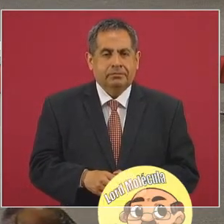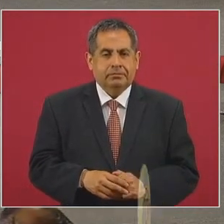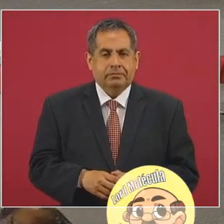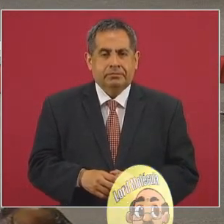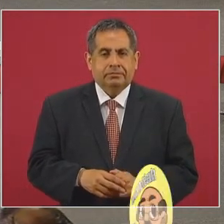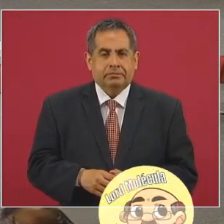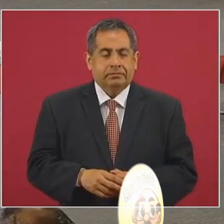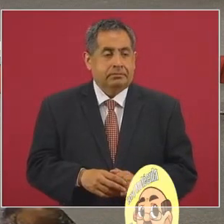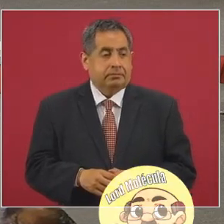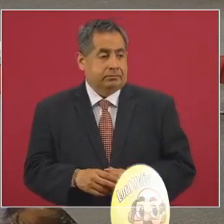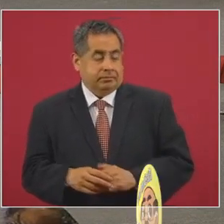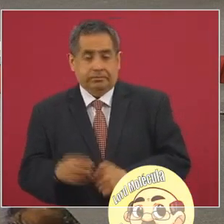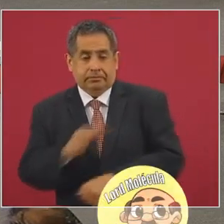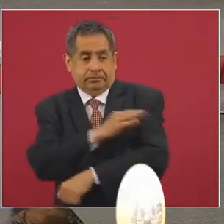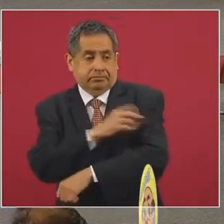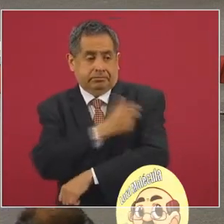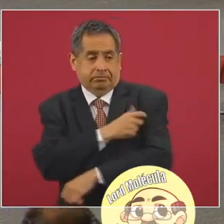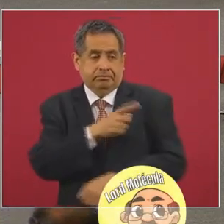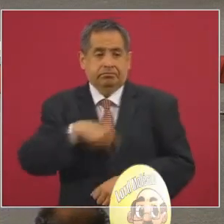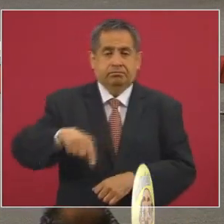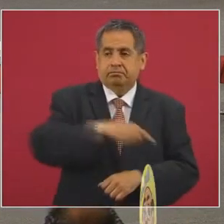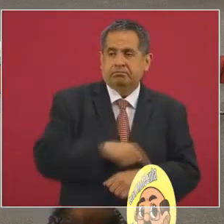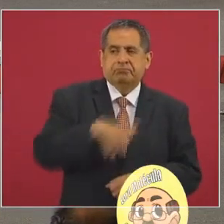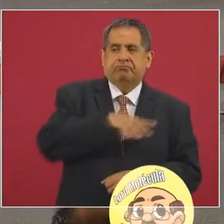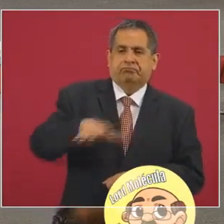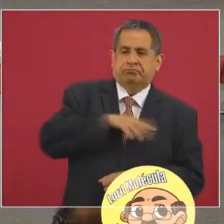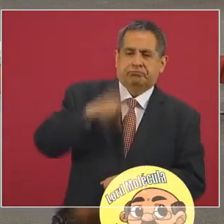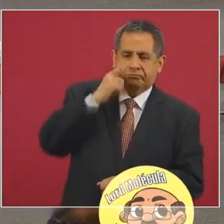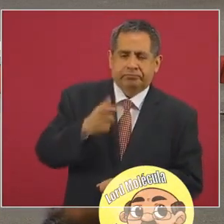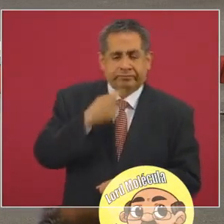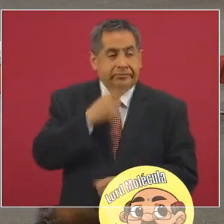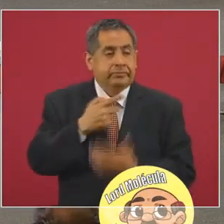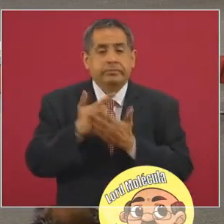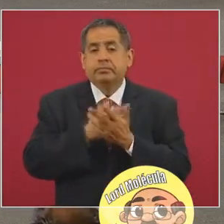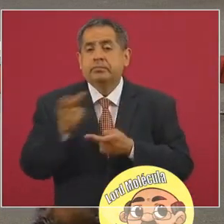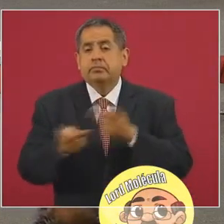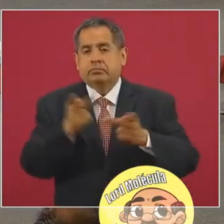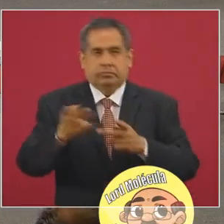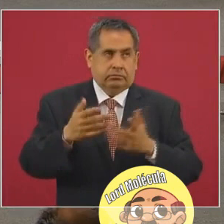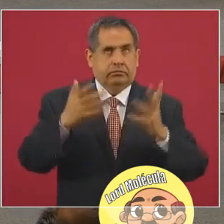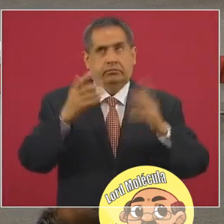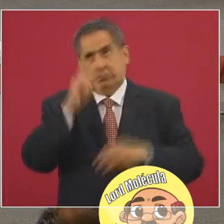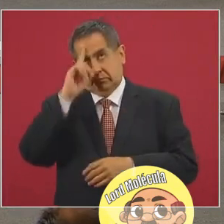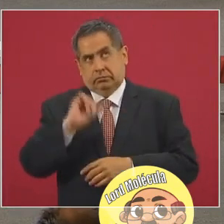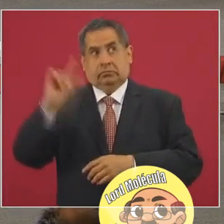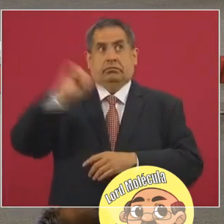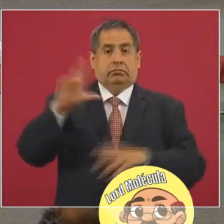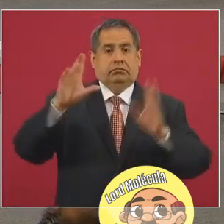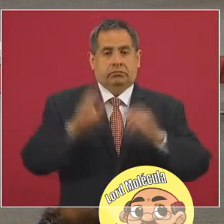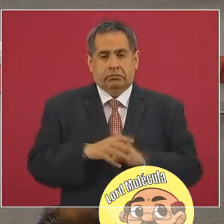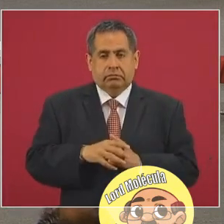Miren, rechaza vacuna una cuarta parte. Una encuesta muy profesional,